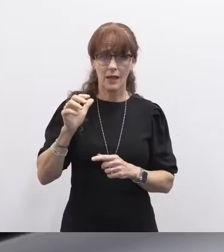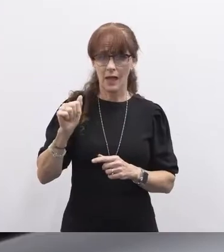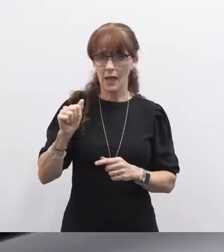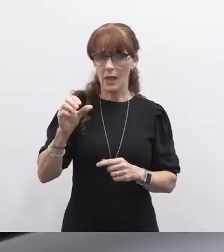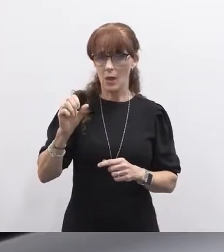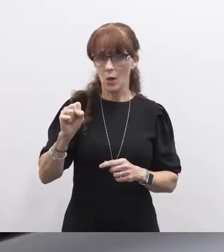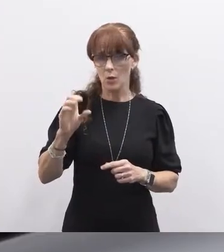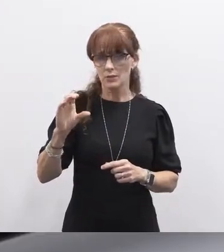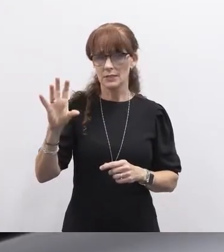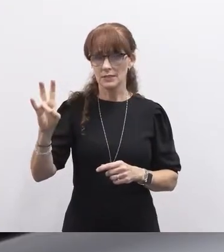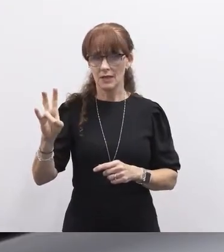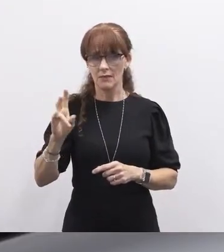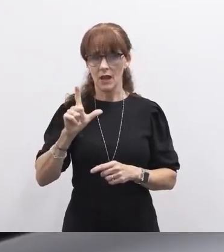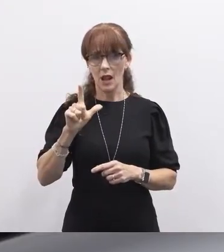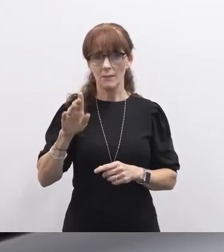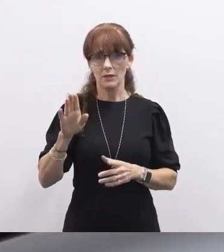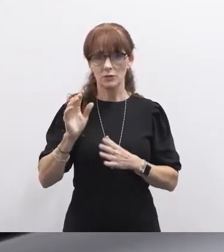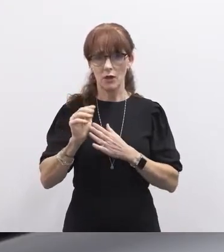estoy teniendo.